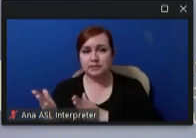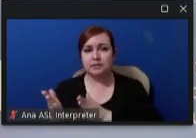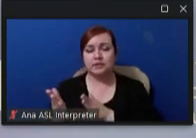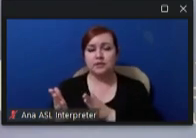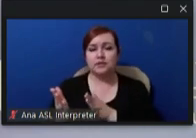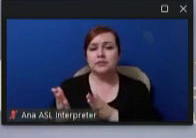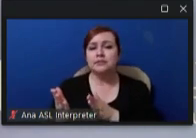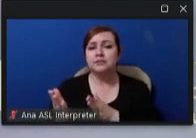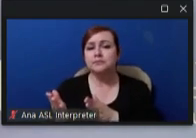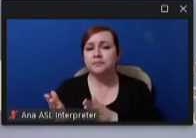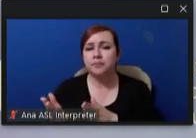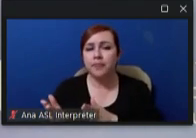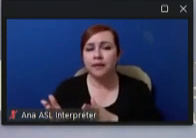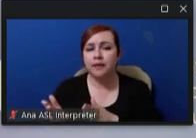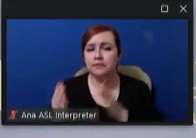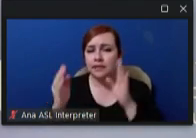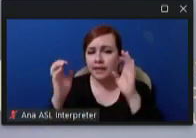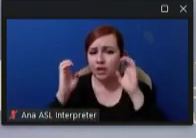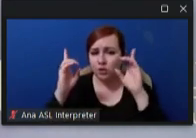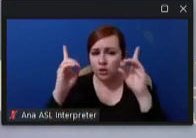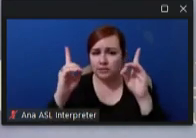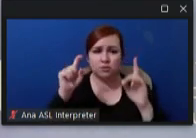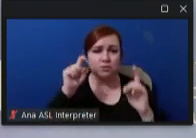característica y está